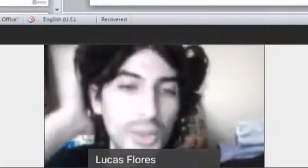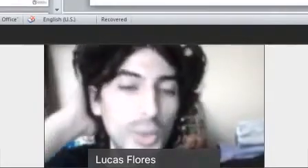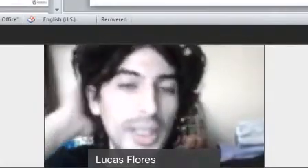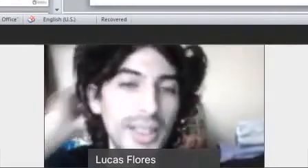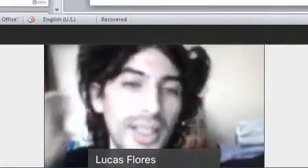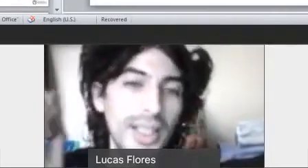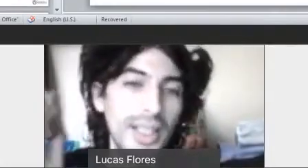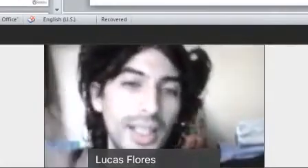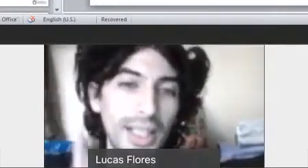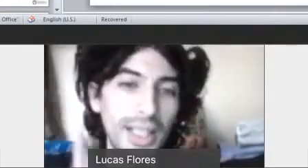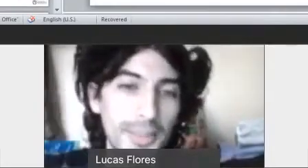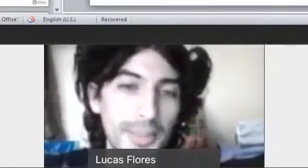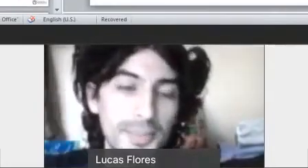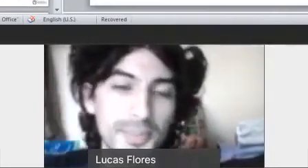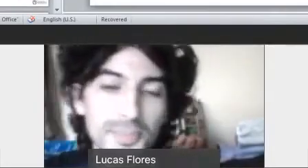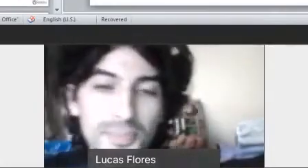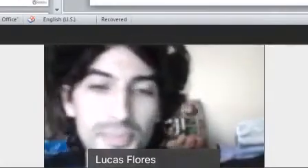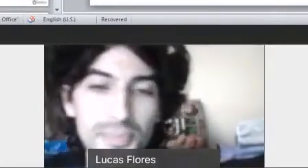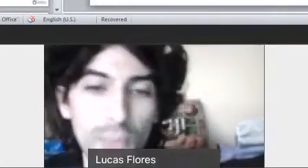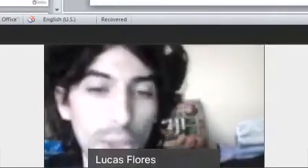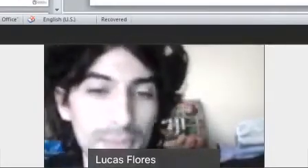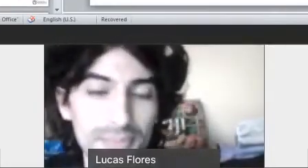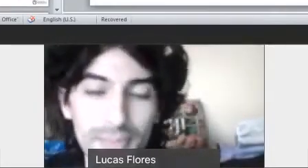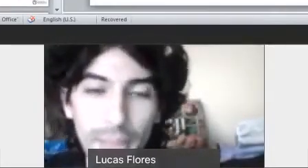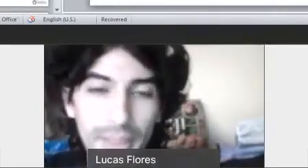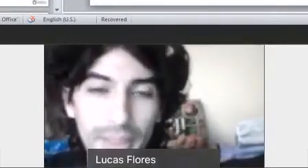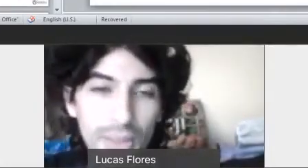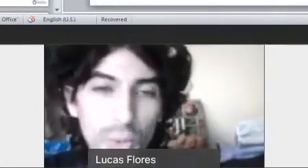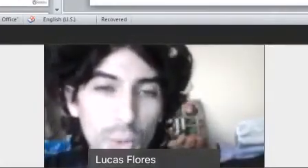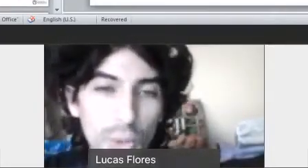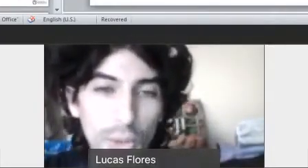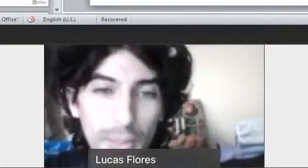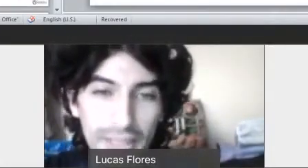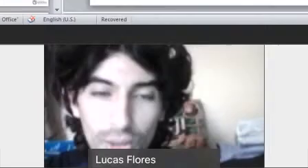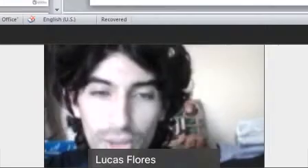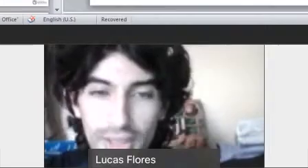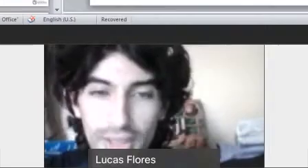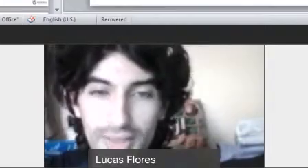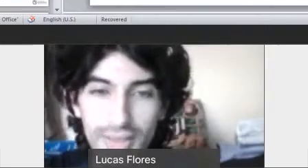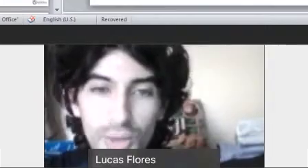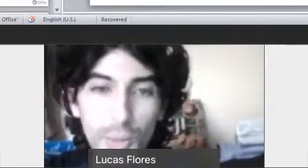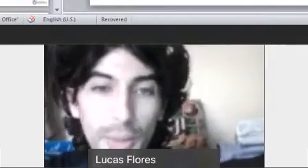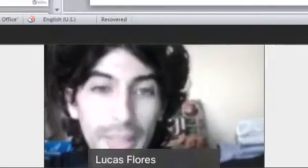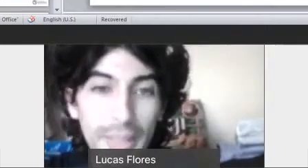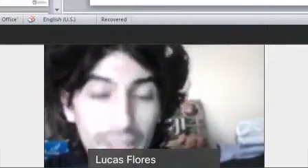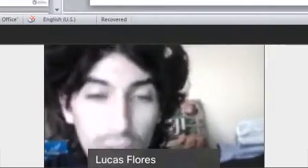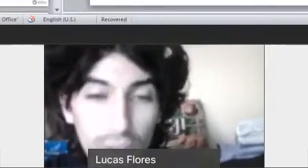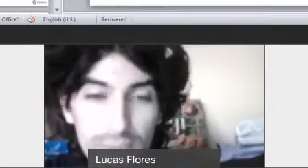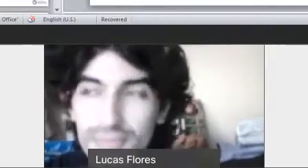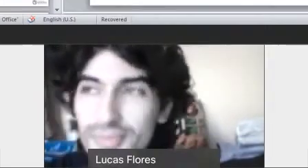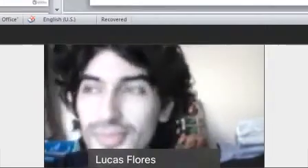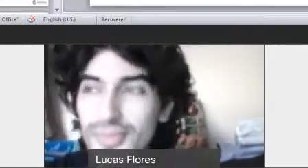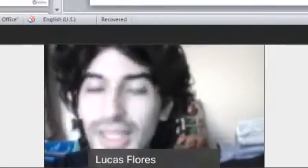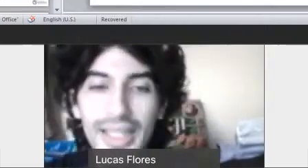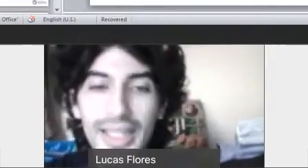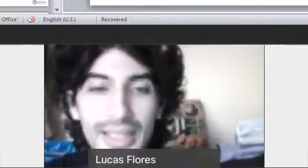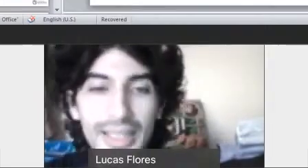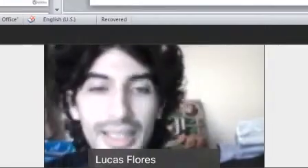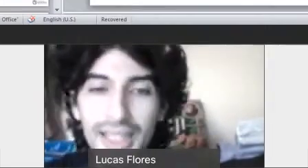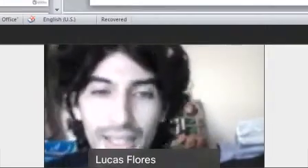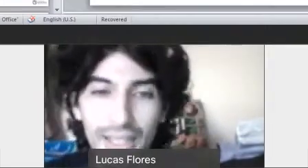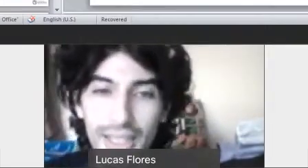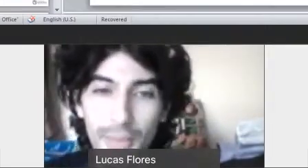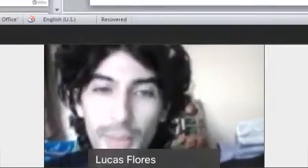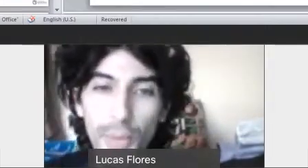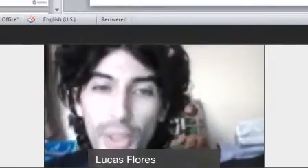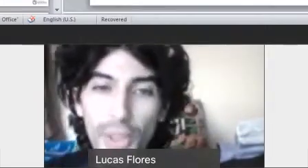de la asignatura. Eh, bueno, para mí es un gusto acompañarlos en su primer año en la